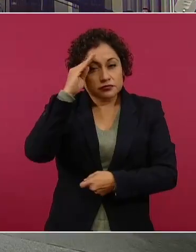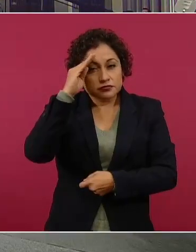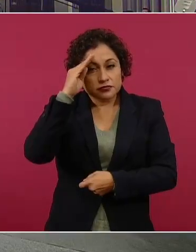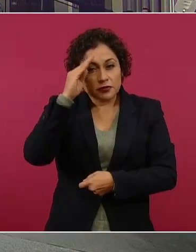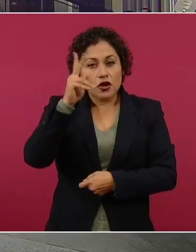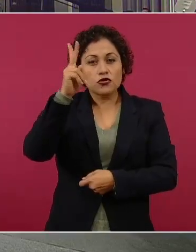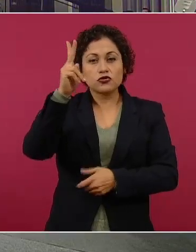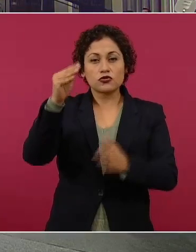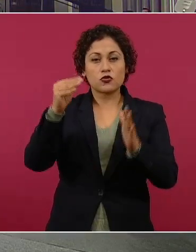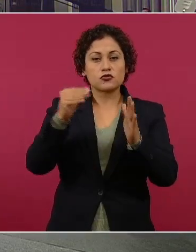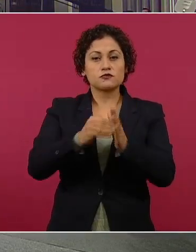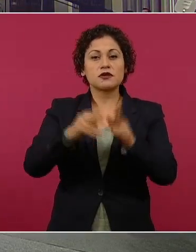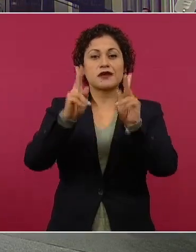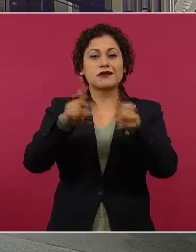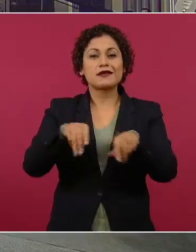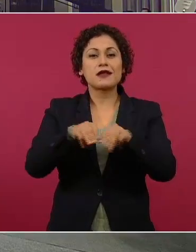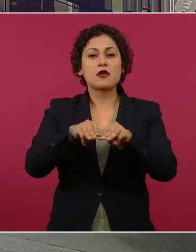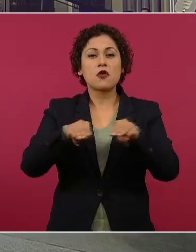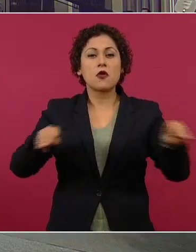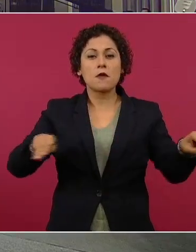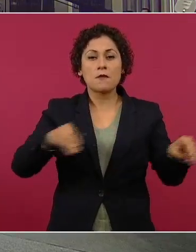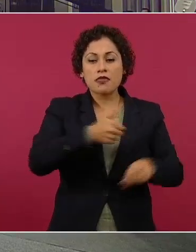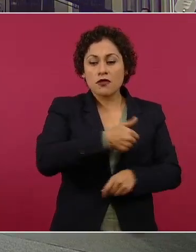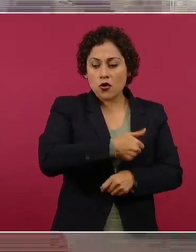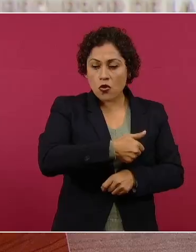2,000 kilómetros de vías.